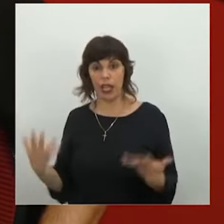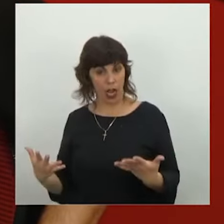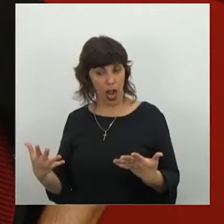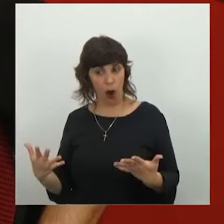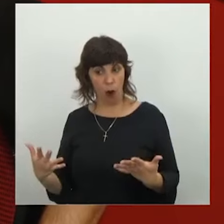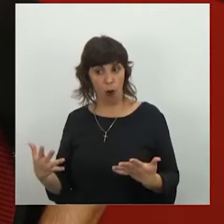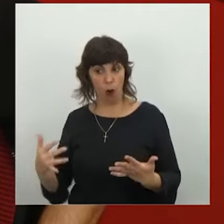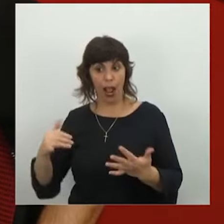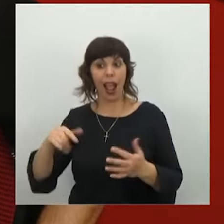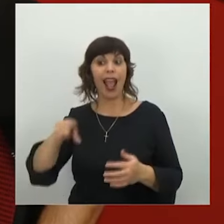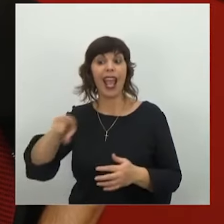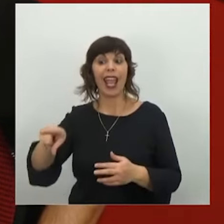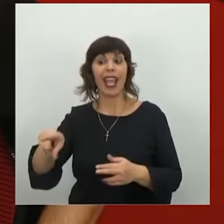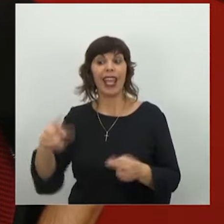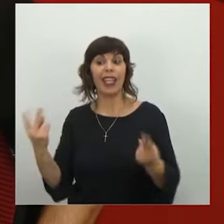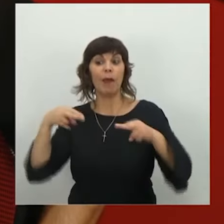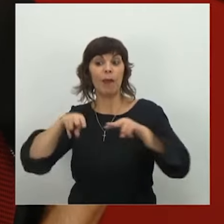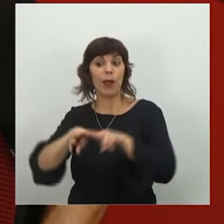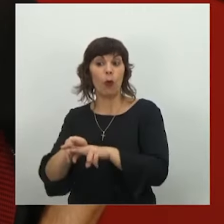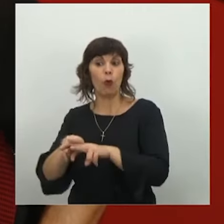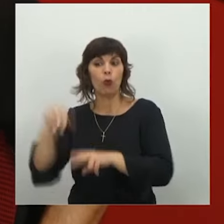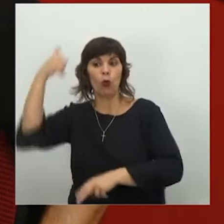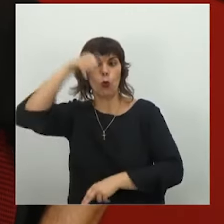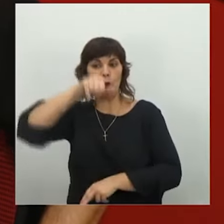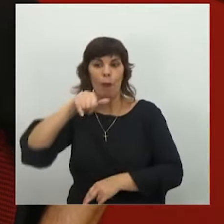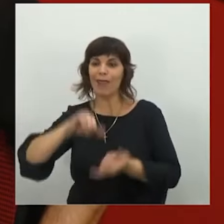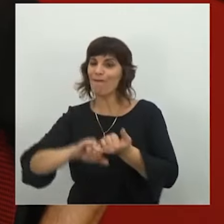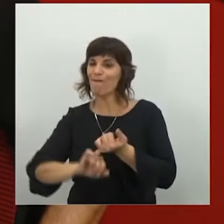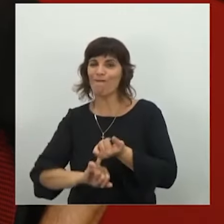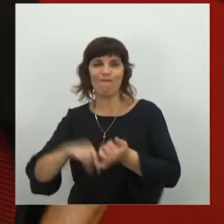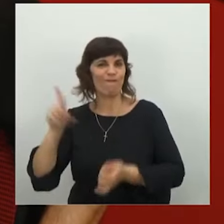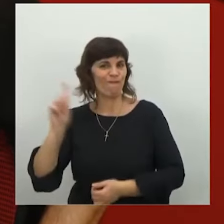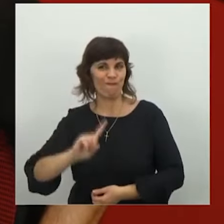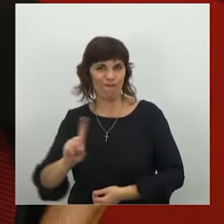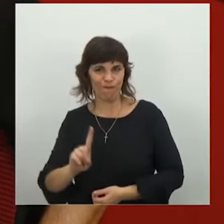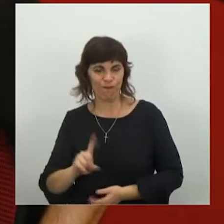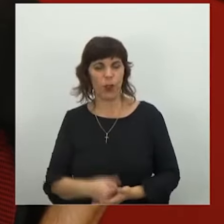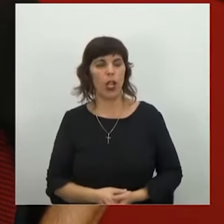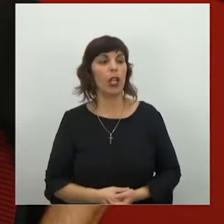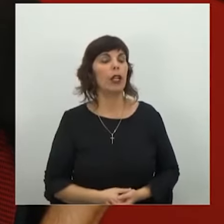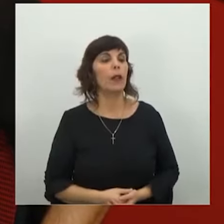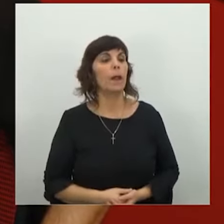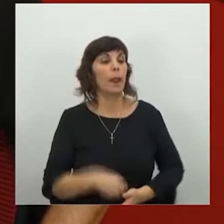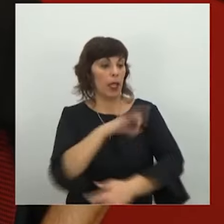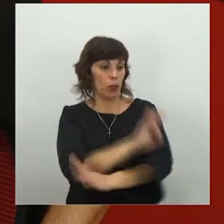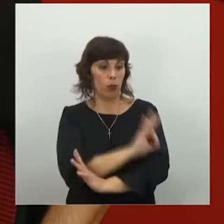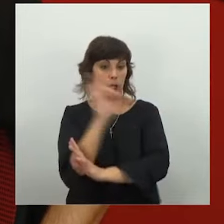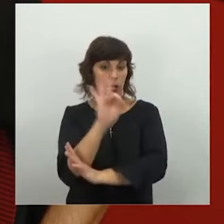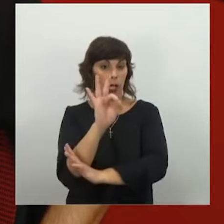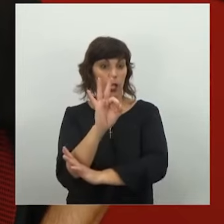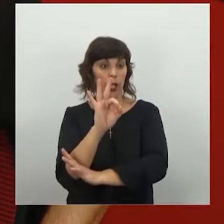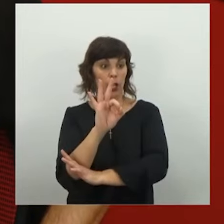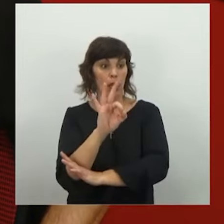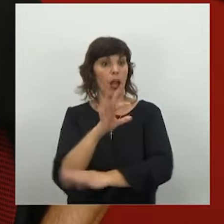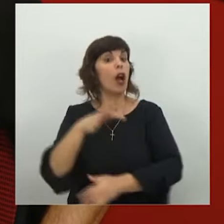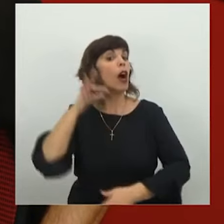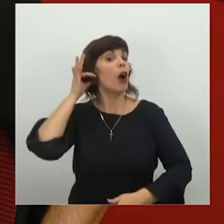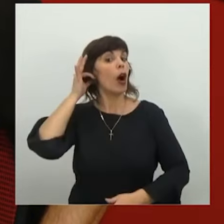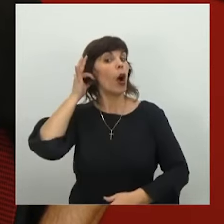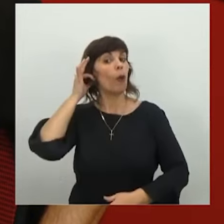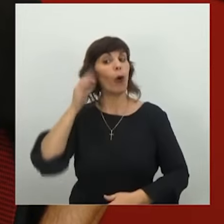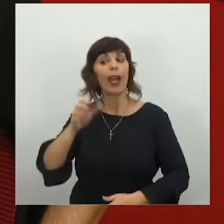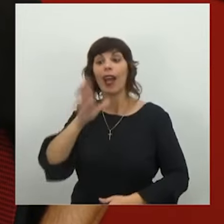Era la hora sexta, a mediodía, 12 del mediodía. Y vino una mujer a sacar agua.